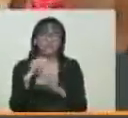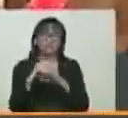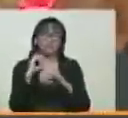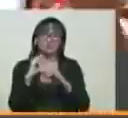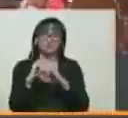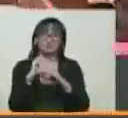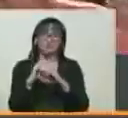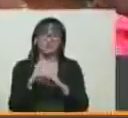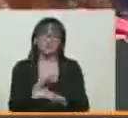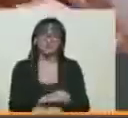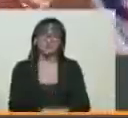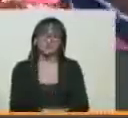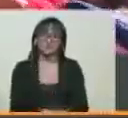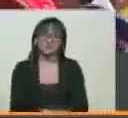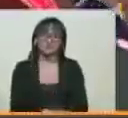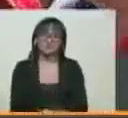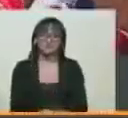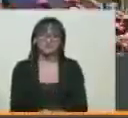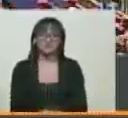transporte.